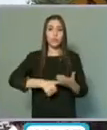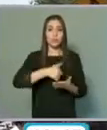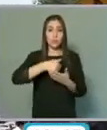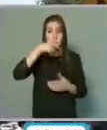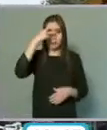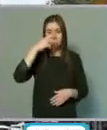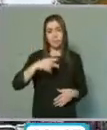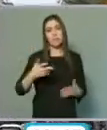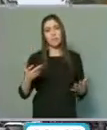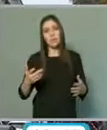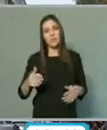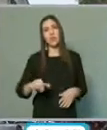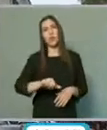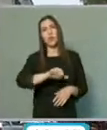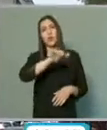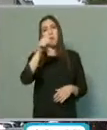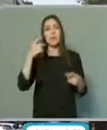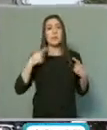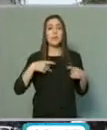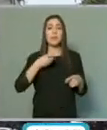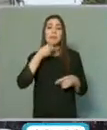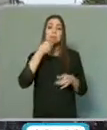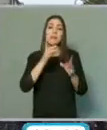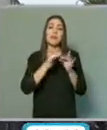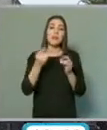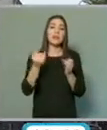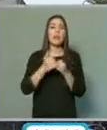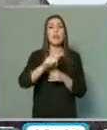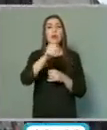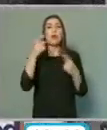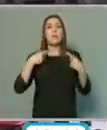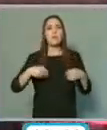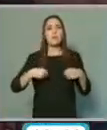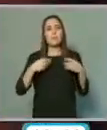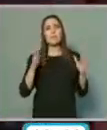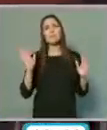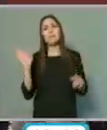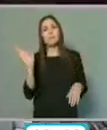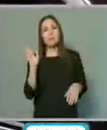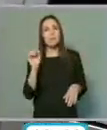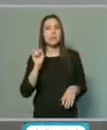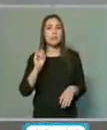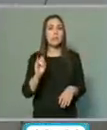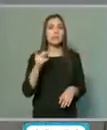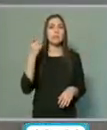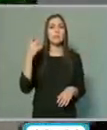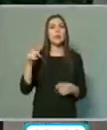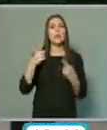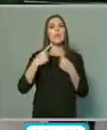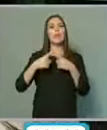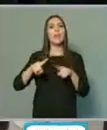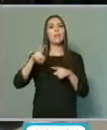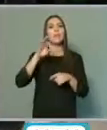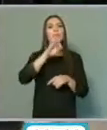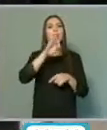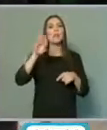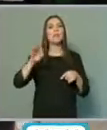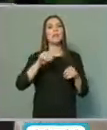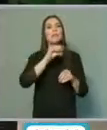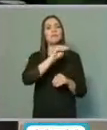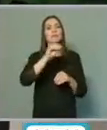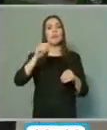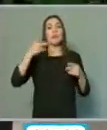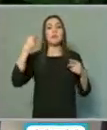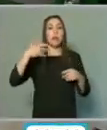Luego otros citan que allí vivió no sé quién también. Puede ser probable, pero en diferente tiempo, pero pues hay que decir